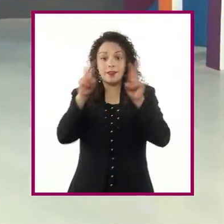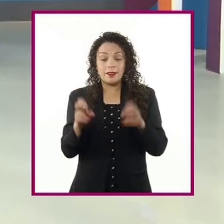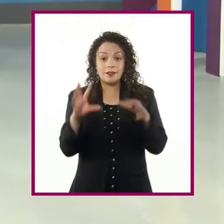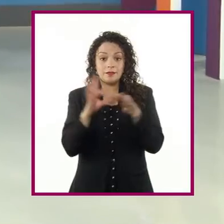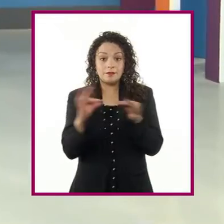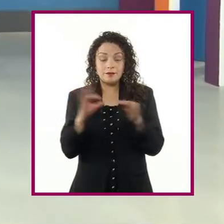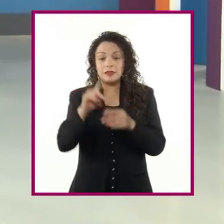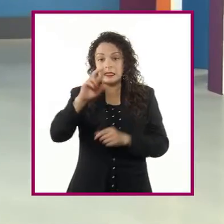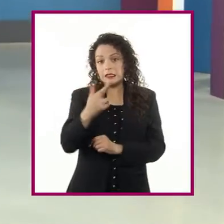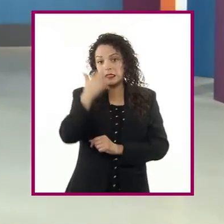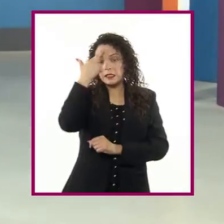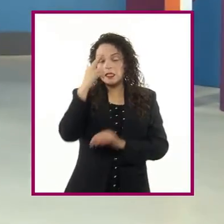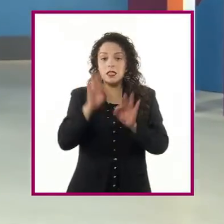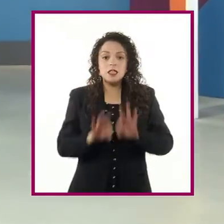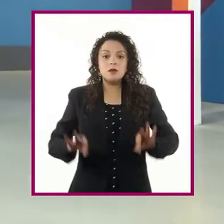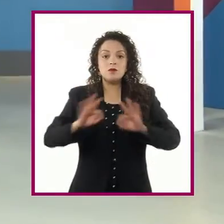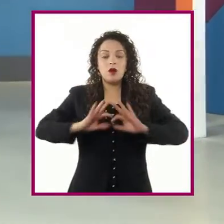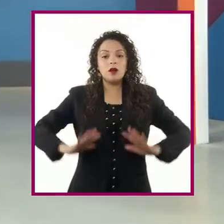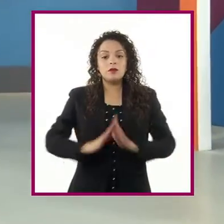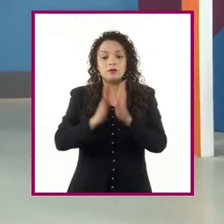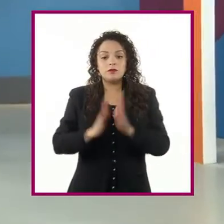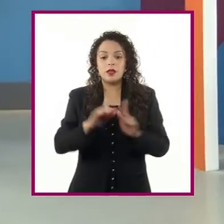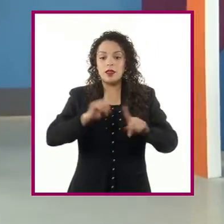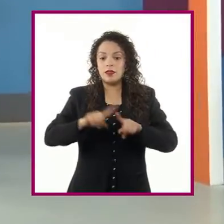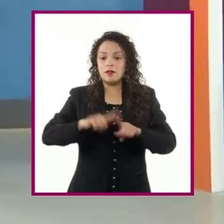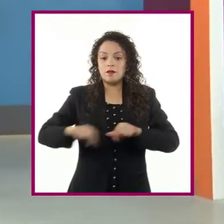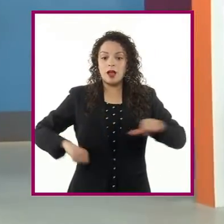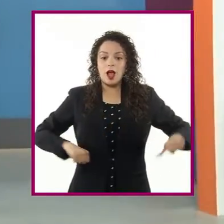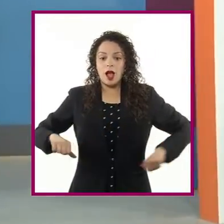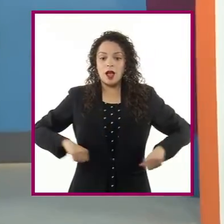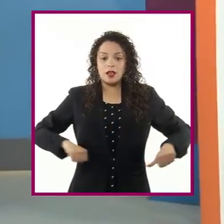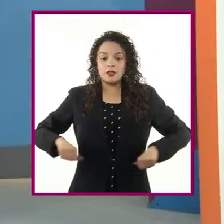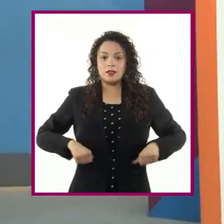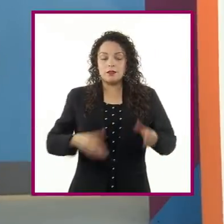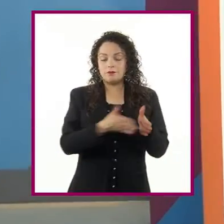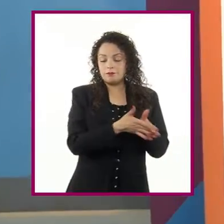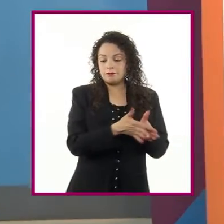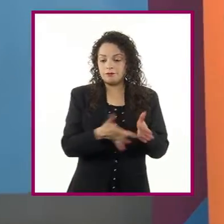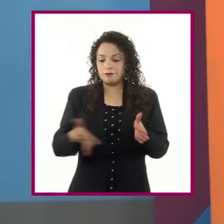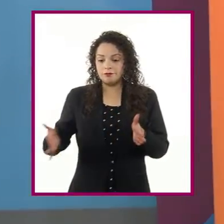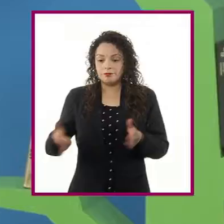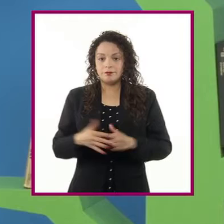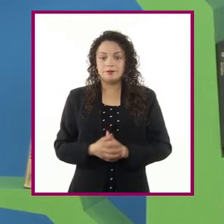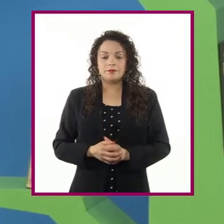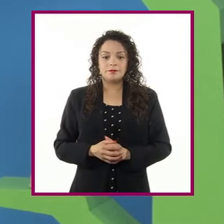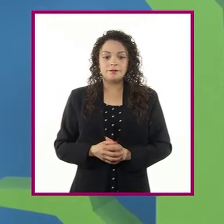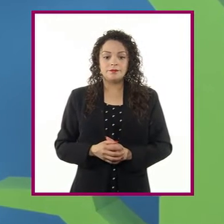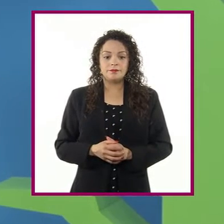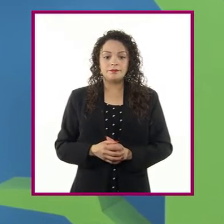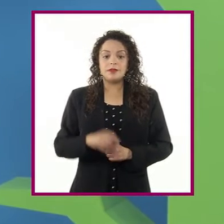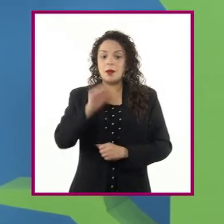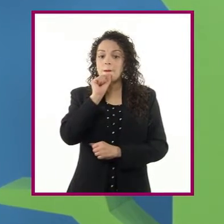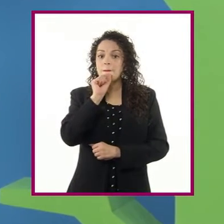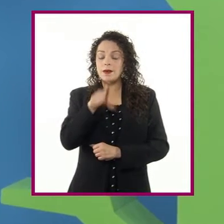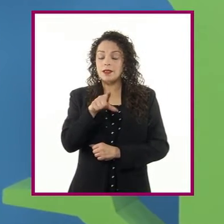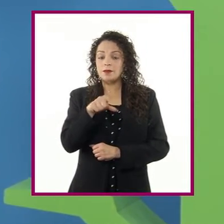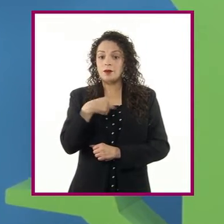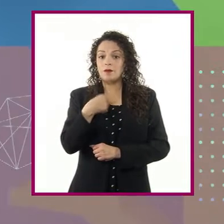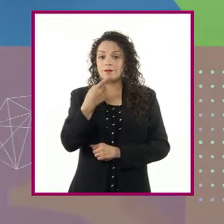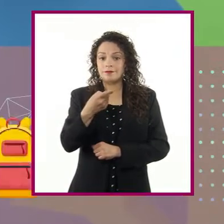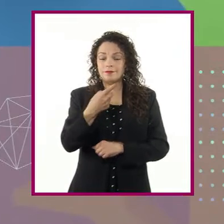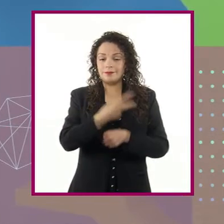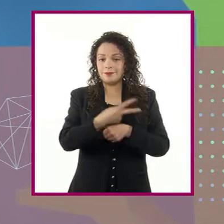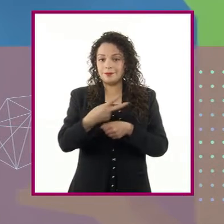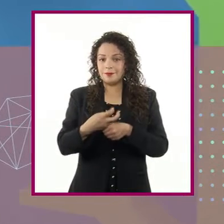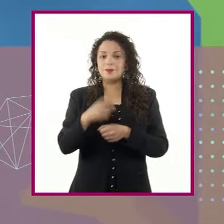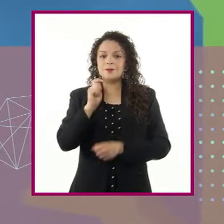es importante que participen en las actividades planteadas a lo largo de la sesión. También les invitamos a